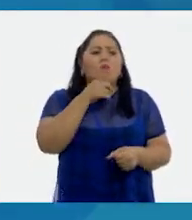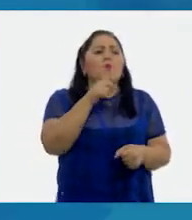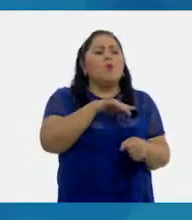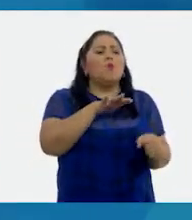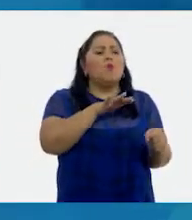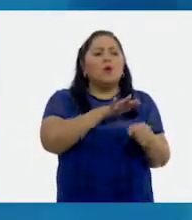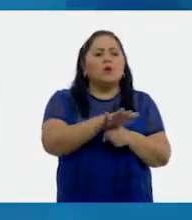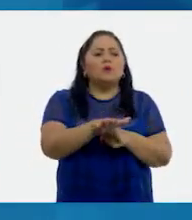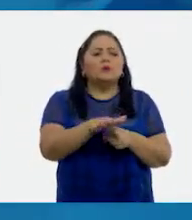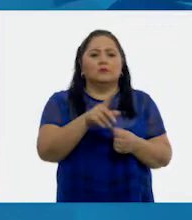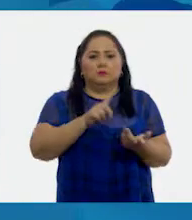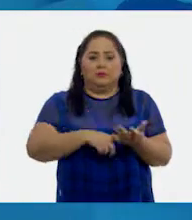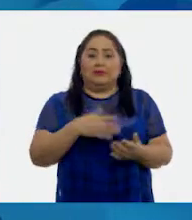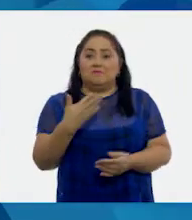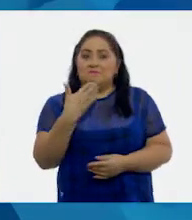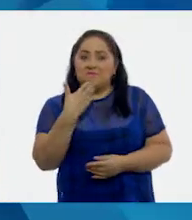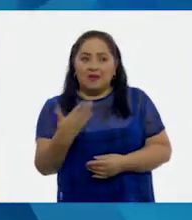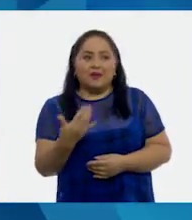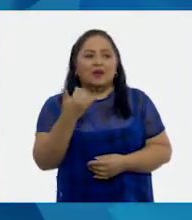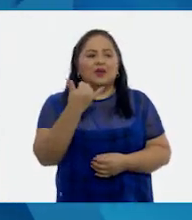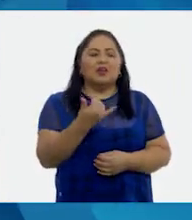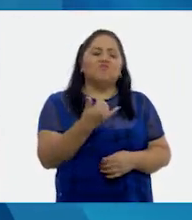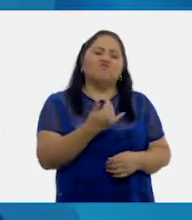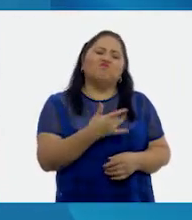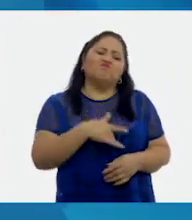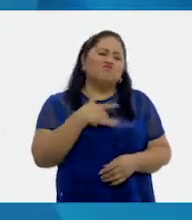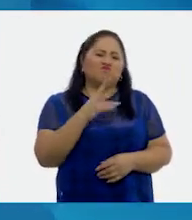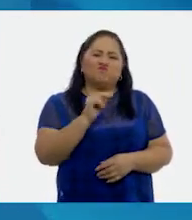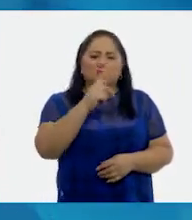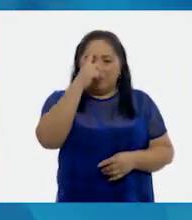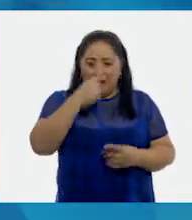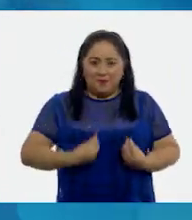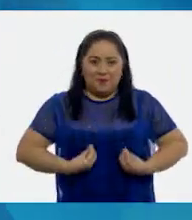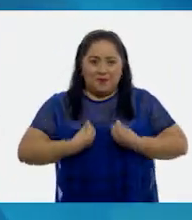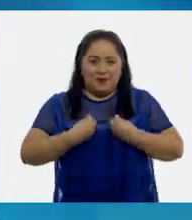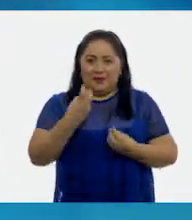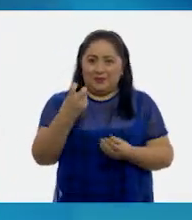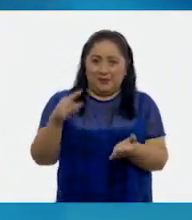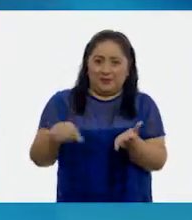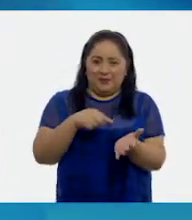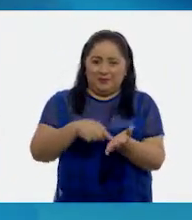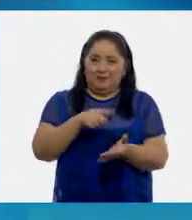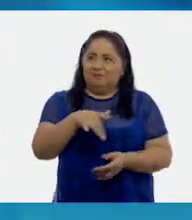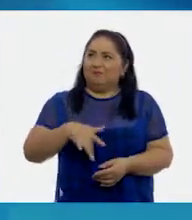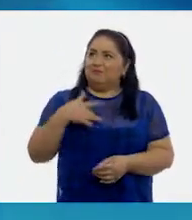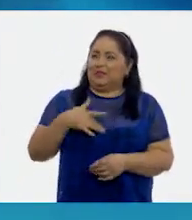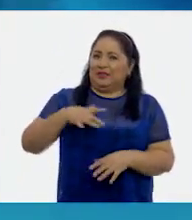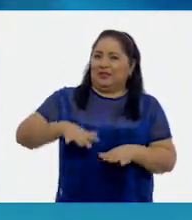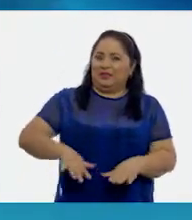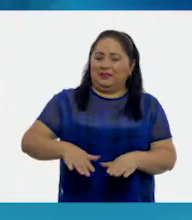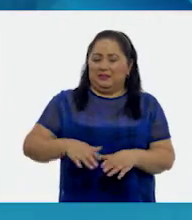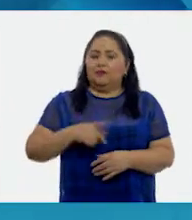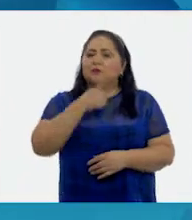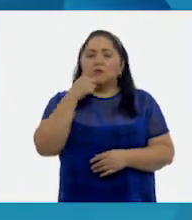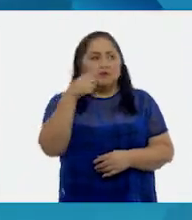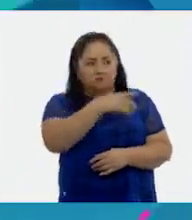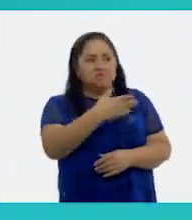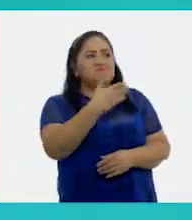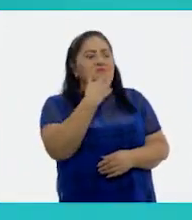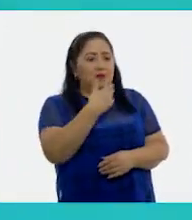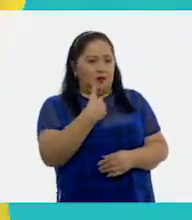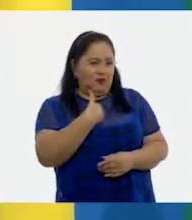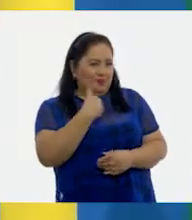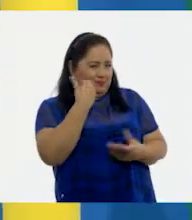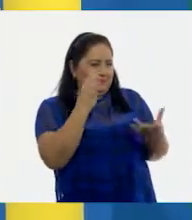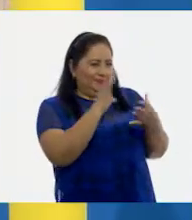¿Cuáles son las ventajas y desventajas de vivir en ese lugar? Excelente, maestro. ¿Le digo